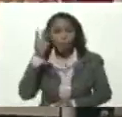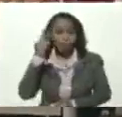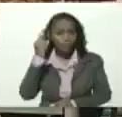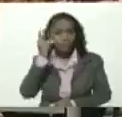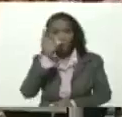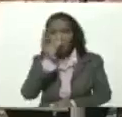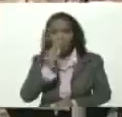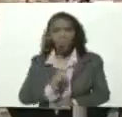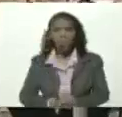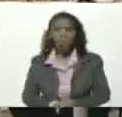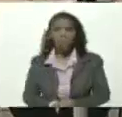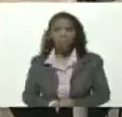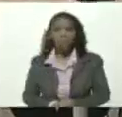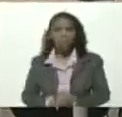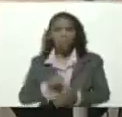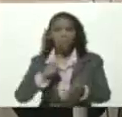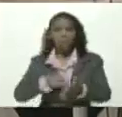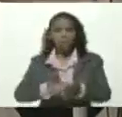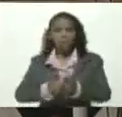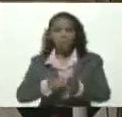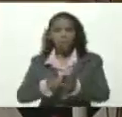periodistas, técnicos